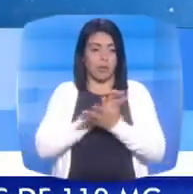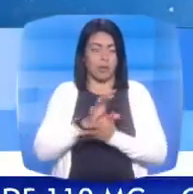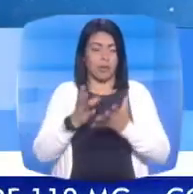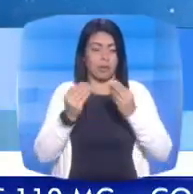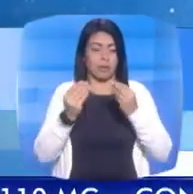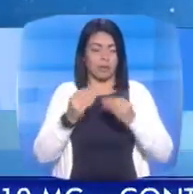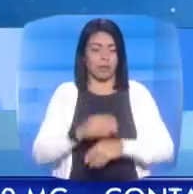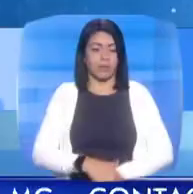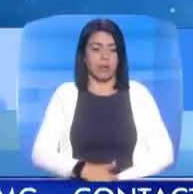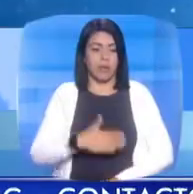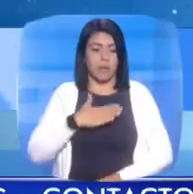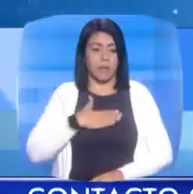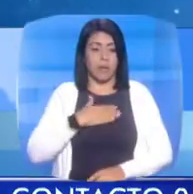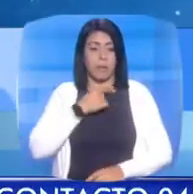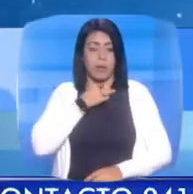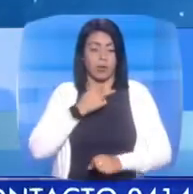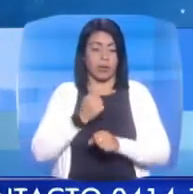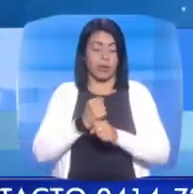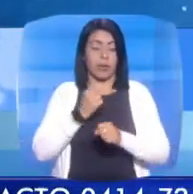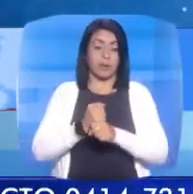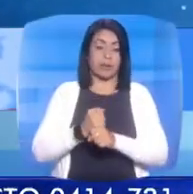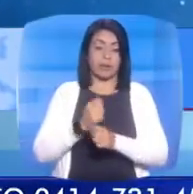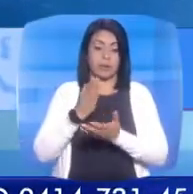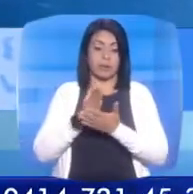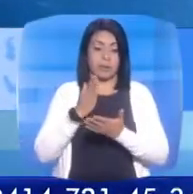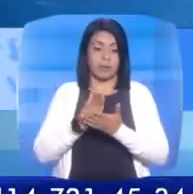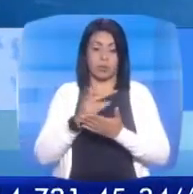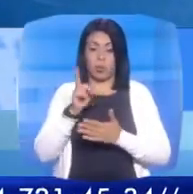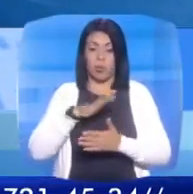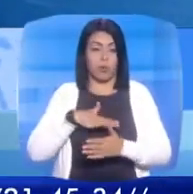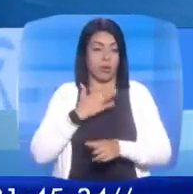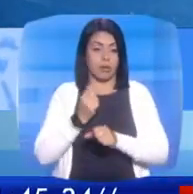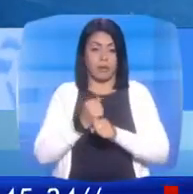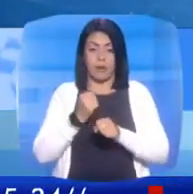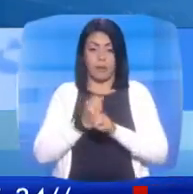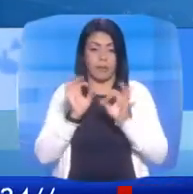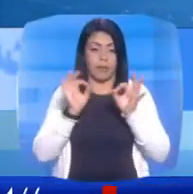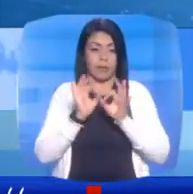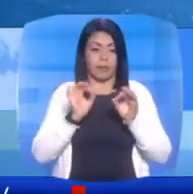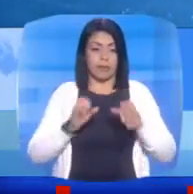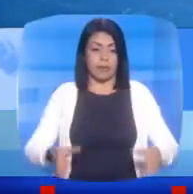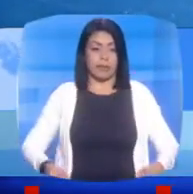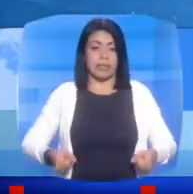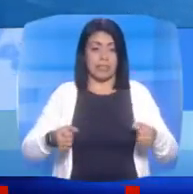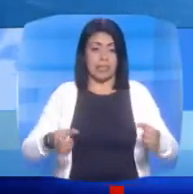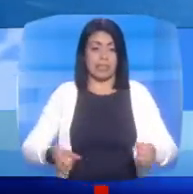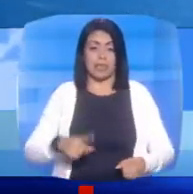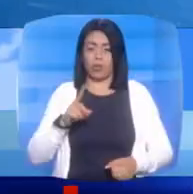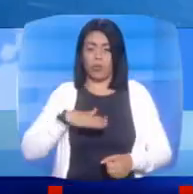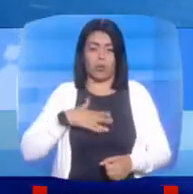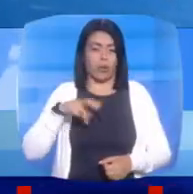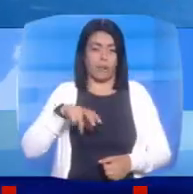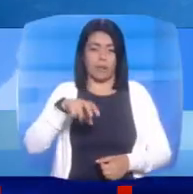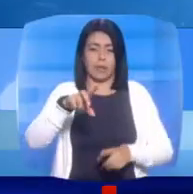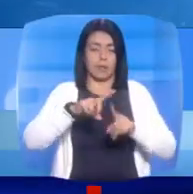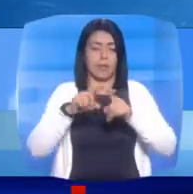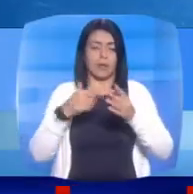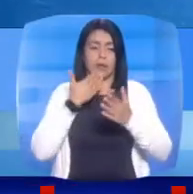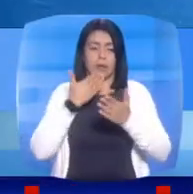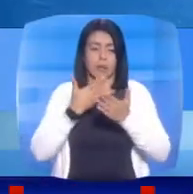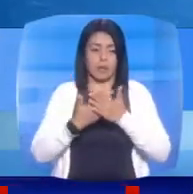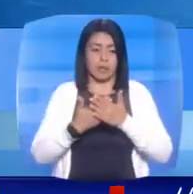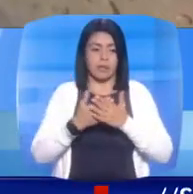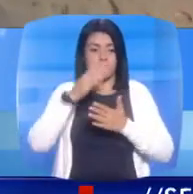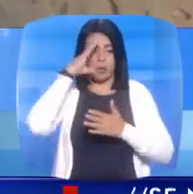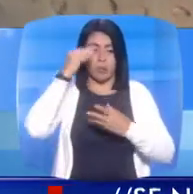este a mí me gusta trabajar y ha cierto tiempo ya no he podido trabajar más Ya estoy en silla de Rueda Pero gracias a Dios todavía